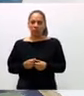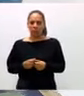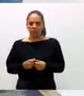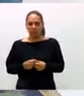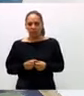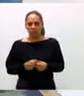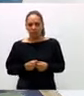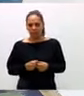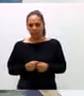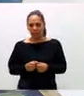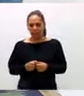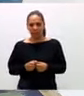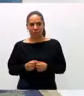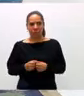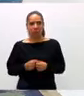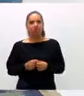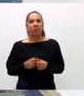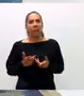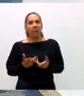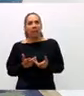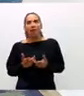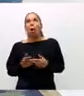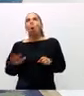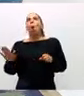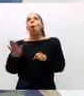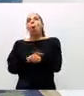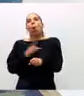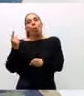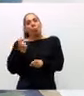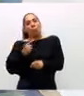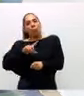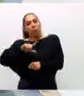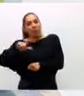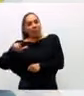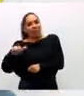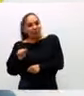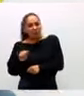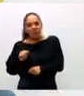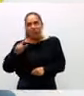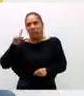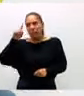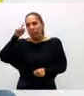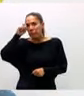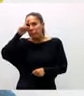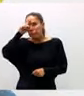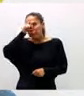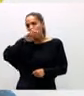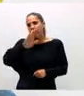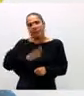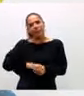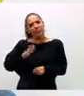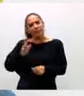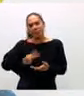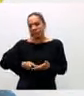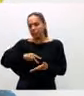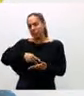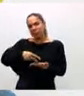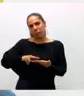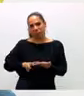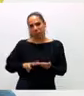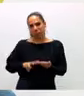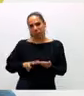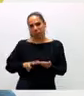cuando ya estalla. Cuando estalla ya es muy difícil que se dé la